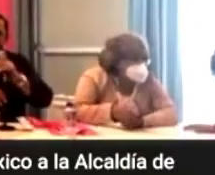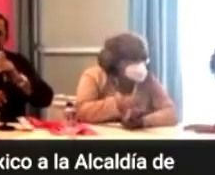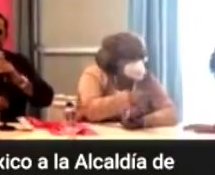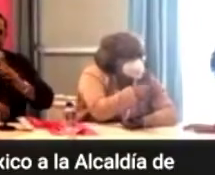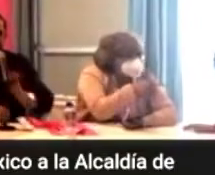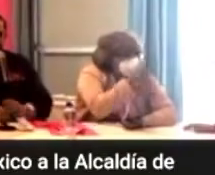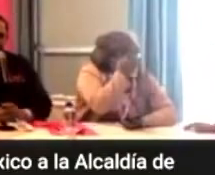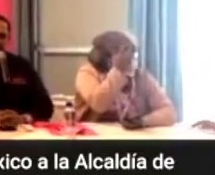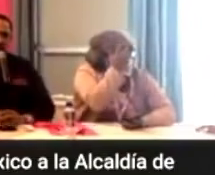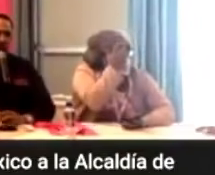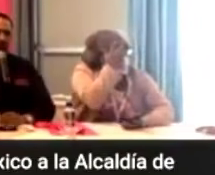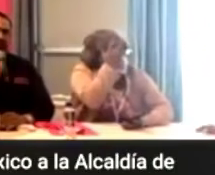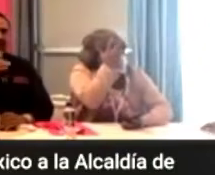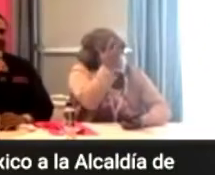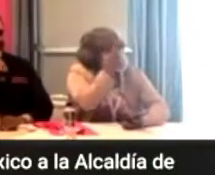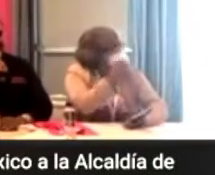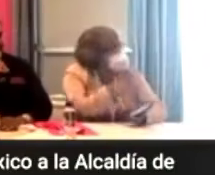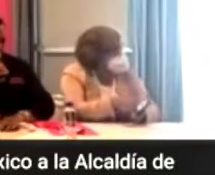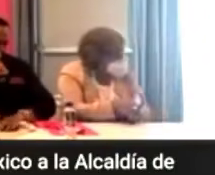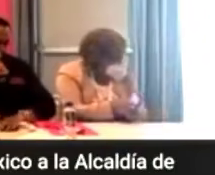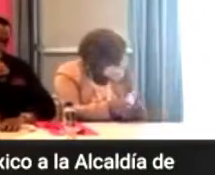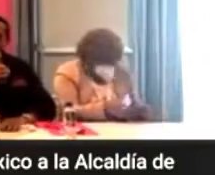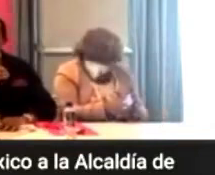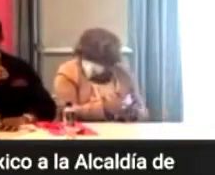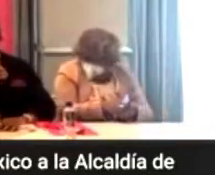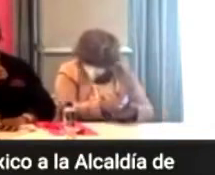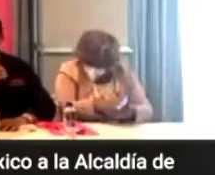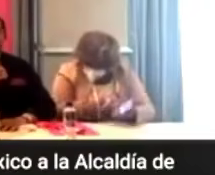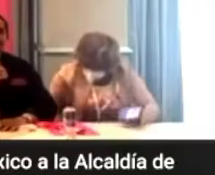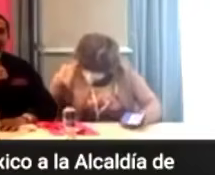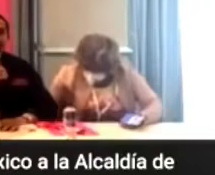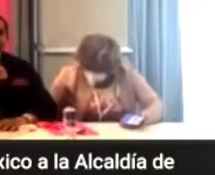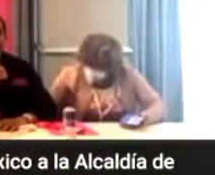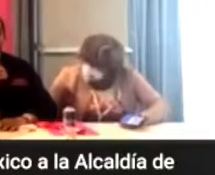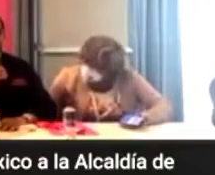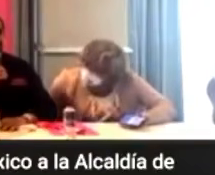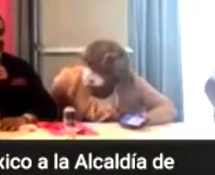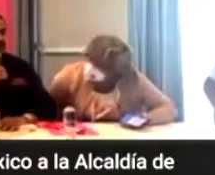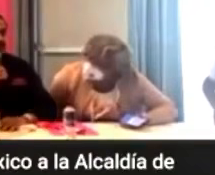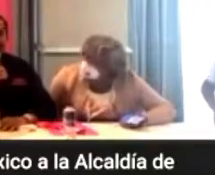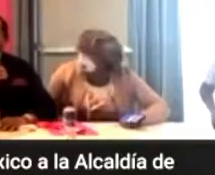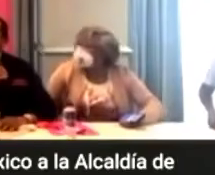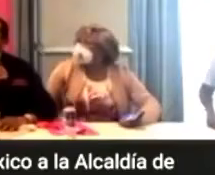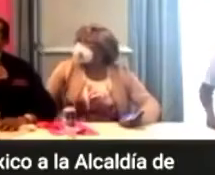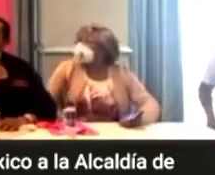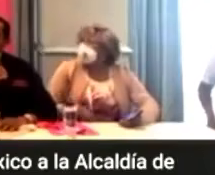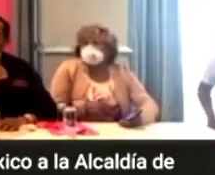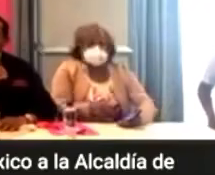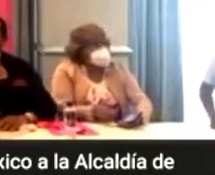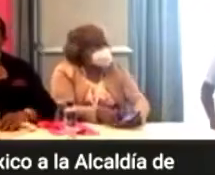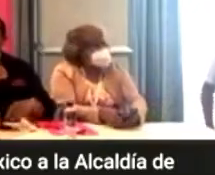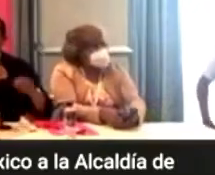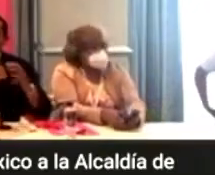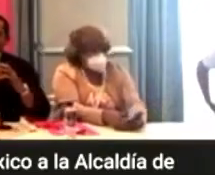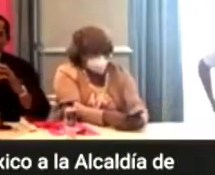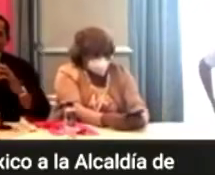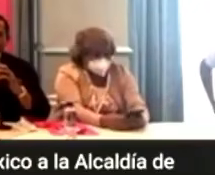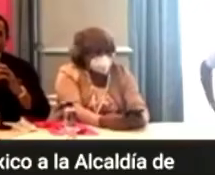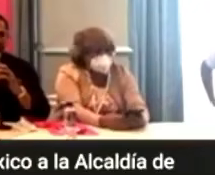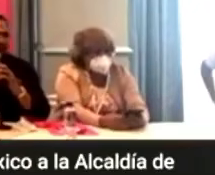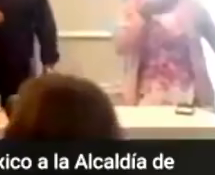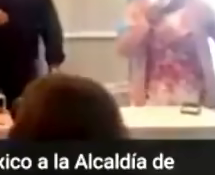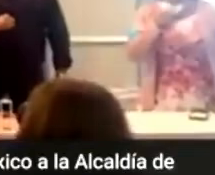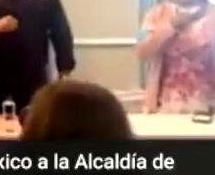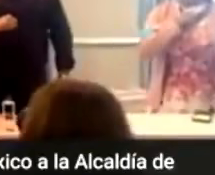pidió licencia y clara brugada asumió el cargo por ello juanito advierte que inició ya la lucha